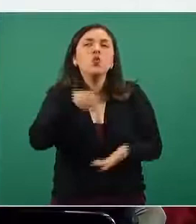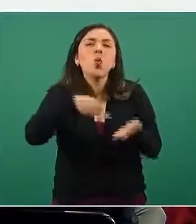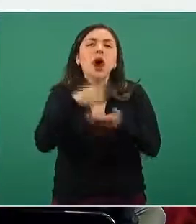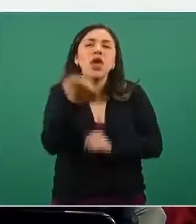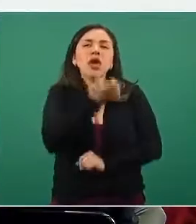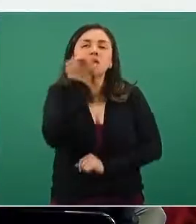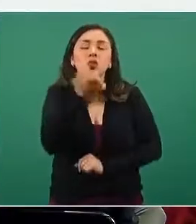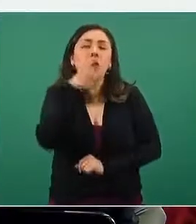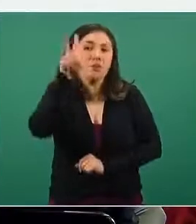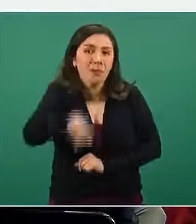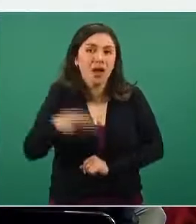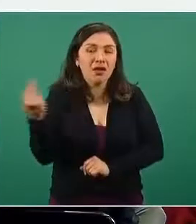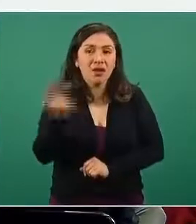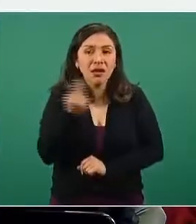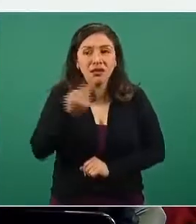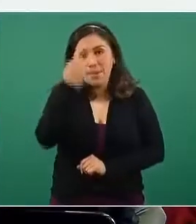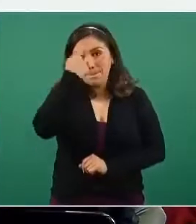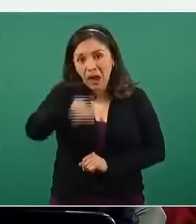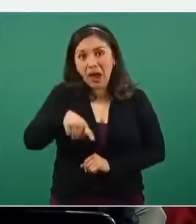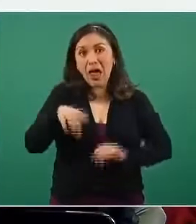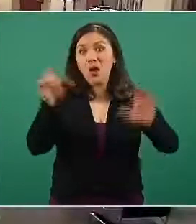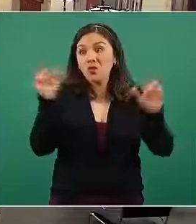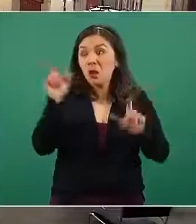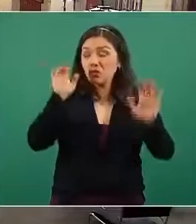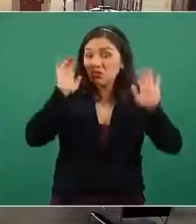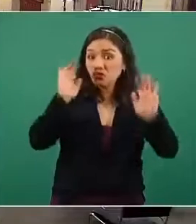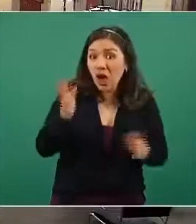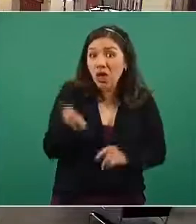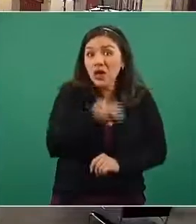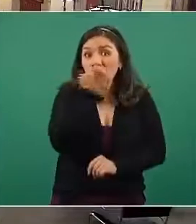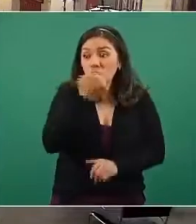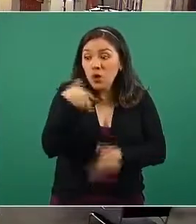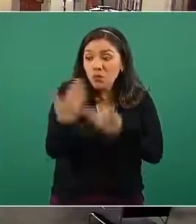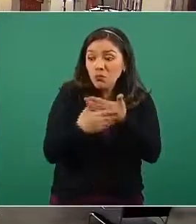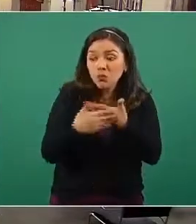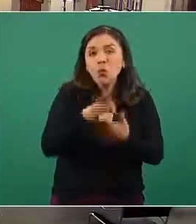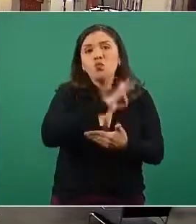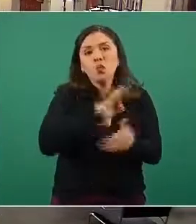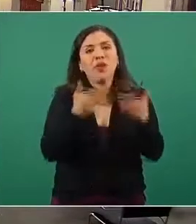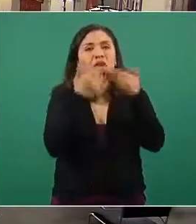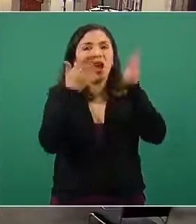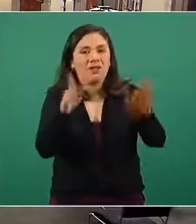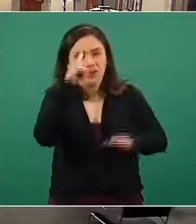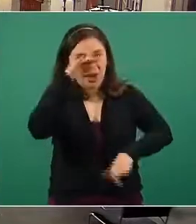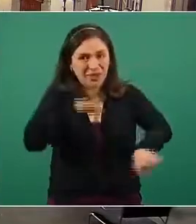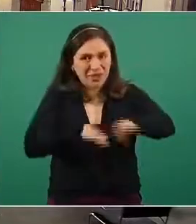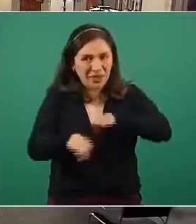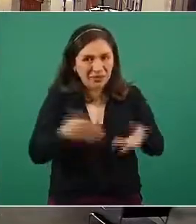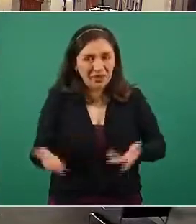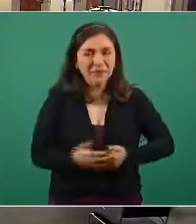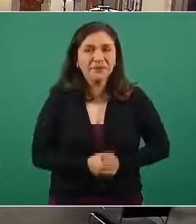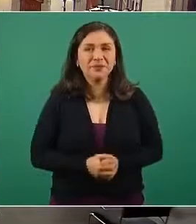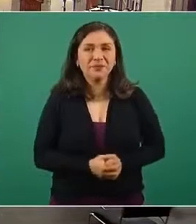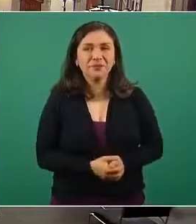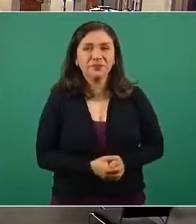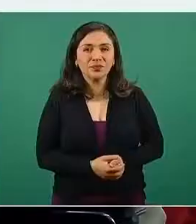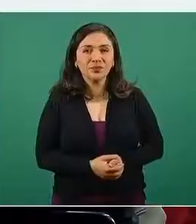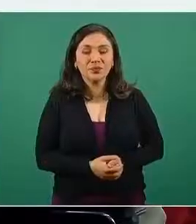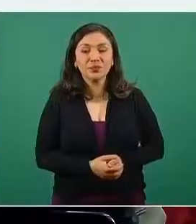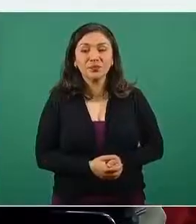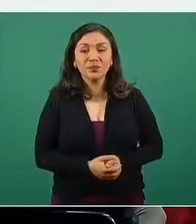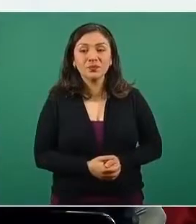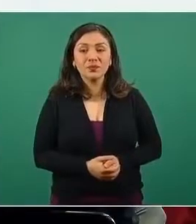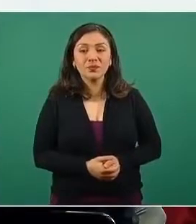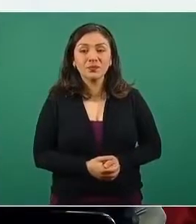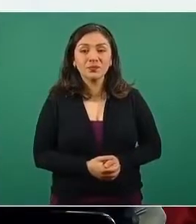educativas y que son necesarios para en un momento determinado la unidad pueda operar. Si vemos en siguientes